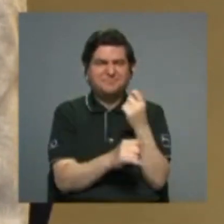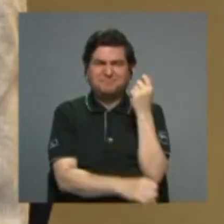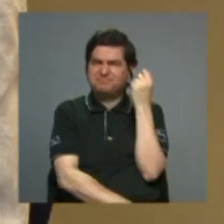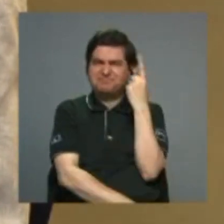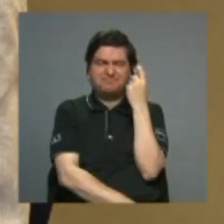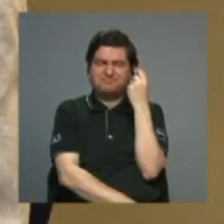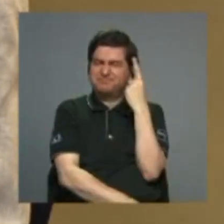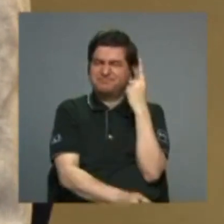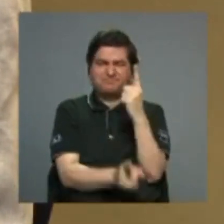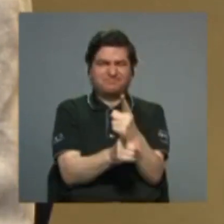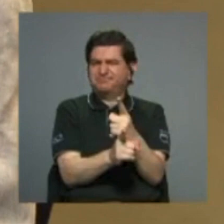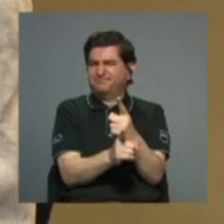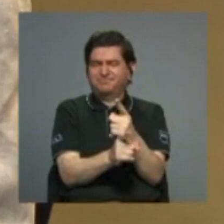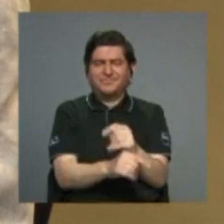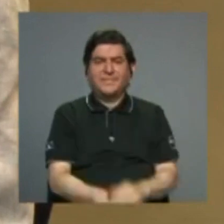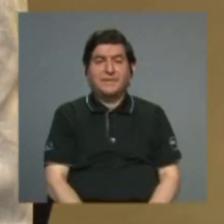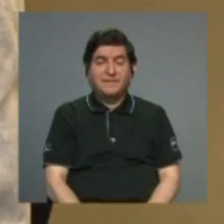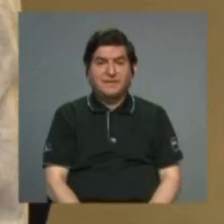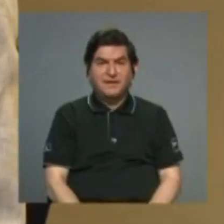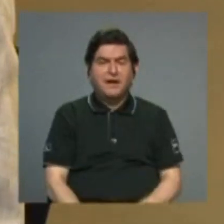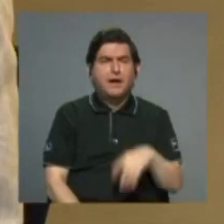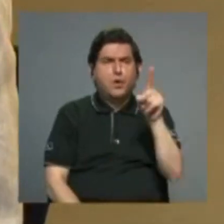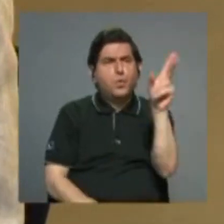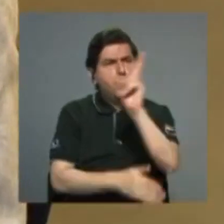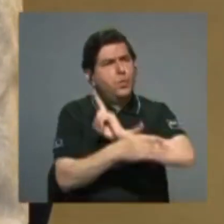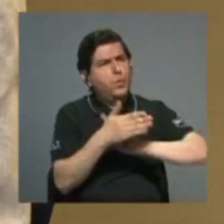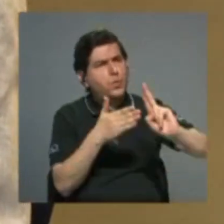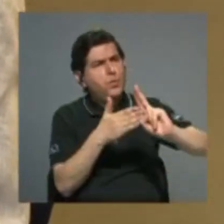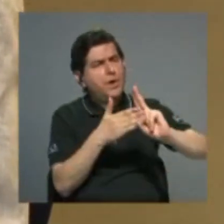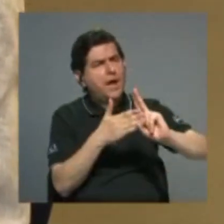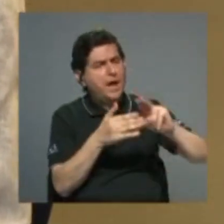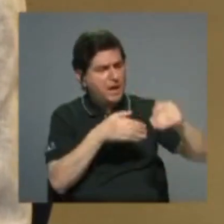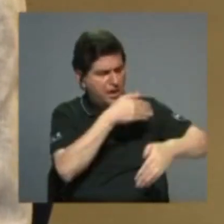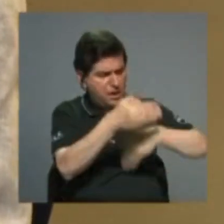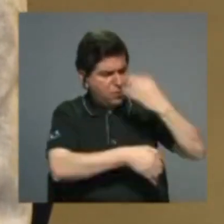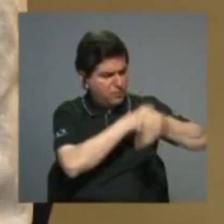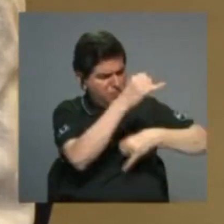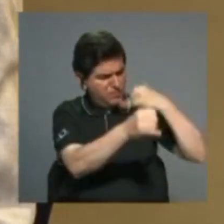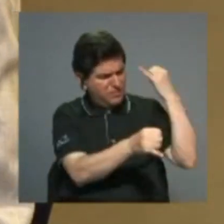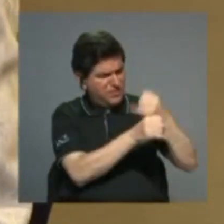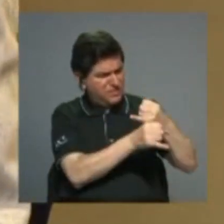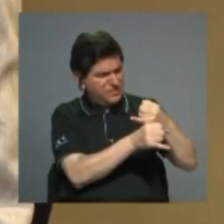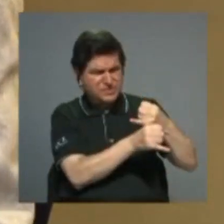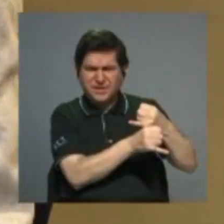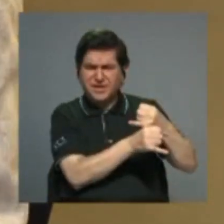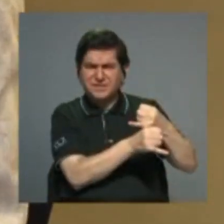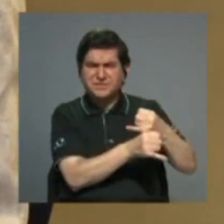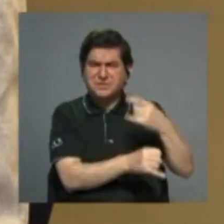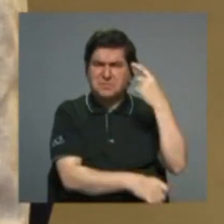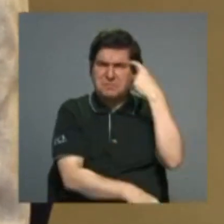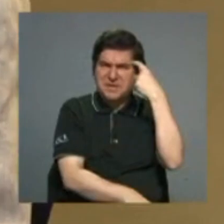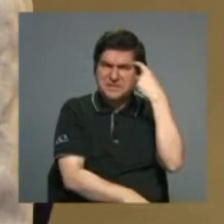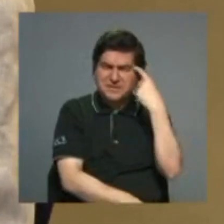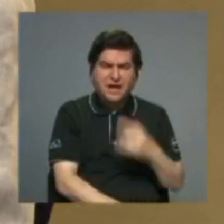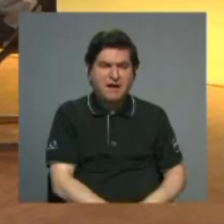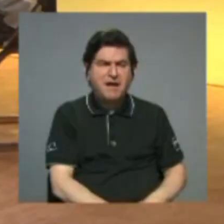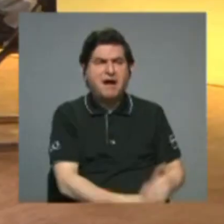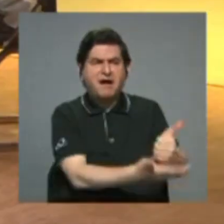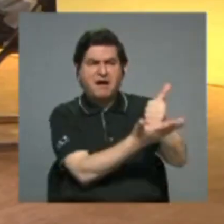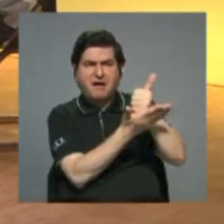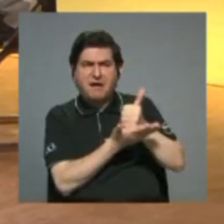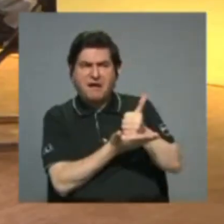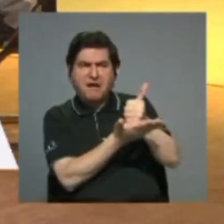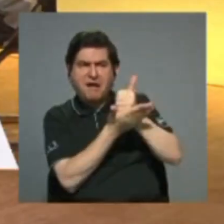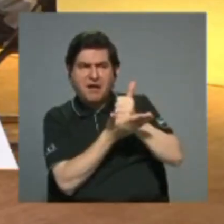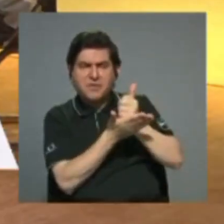interpretamos correctamente, y el decir que una universidad se está internacionalizando es porque tenemos alguna colaboración